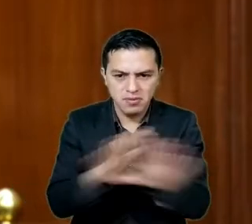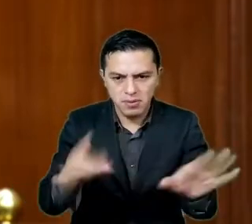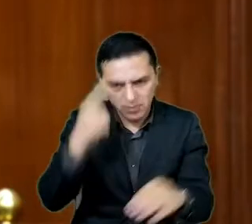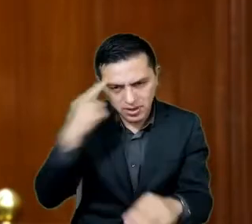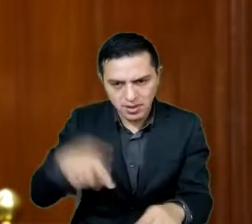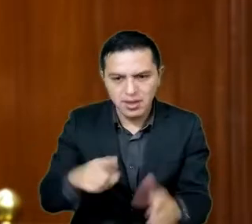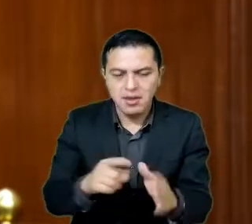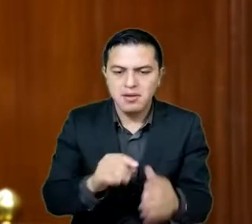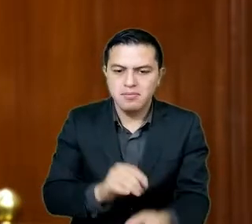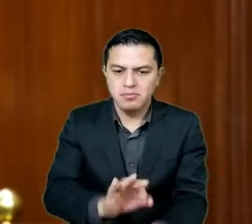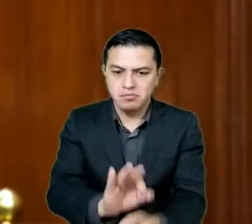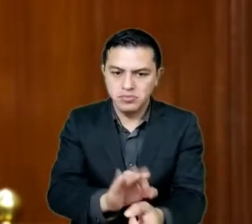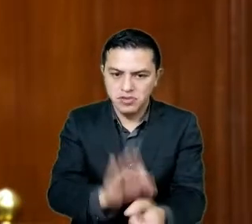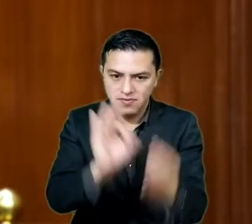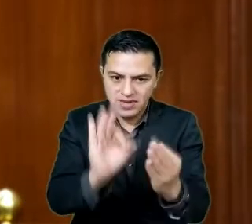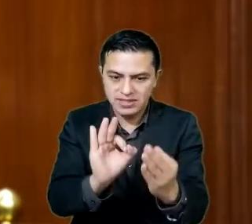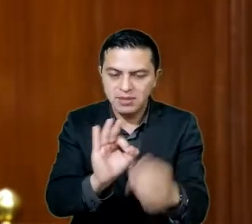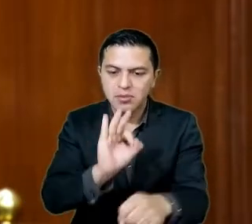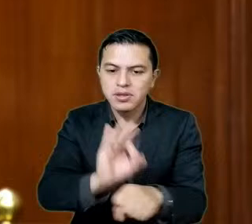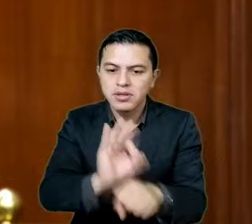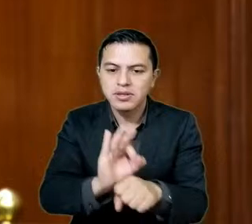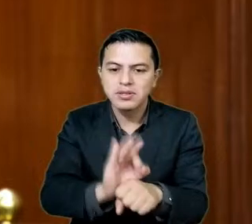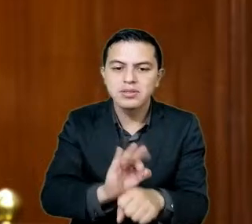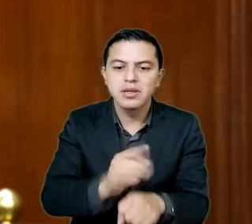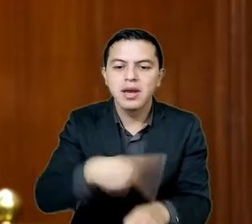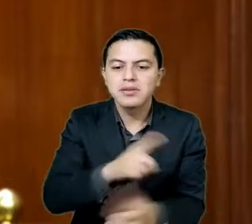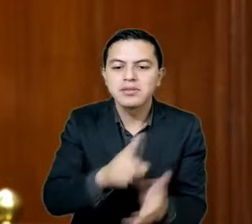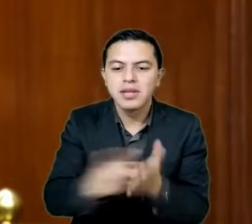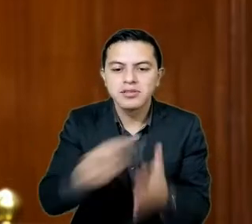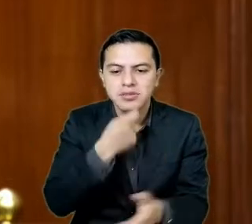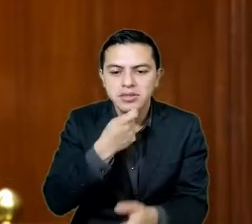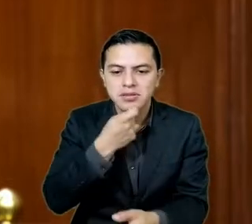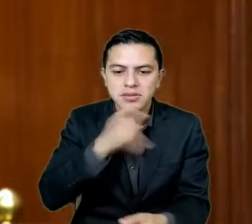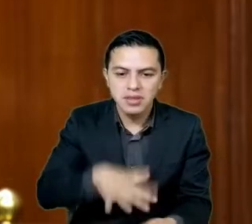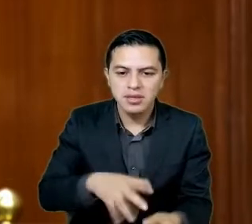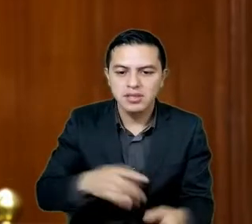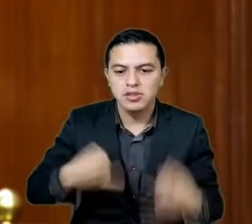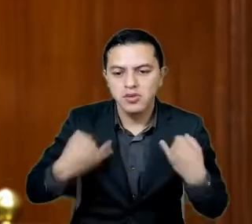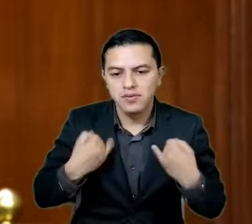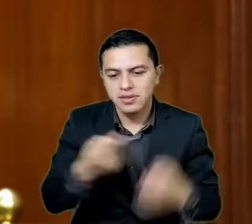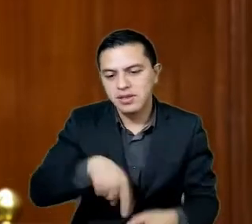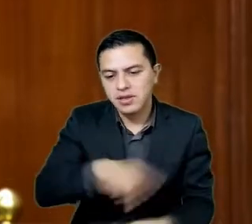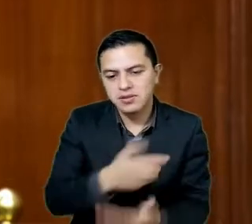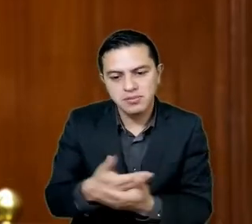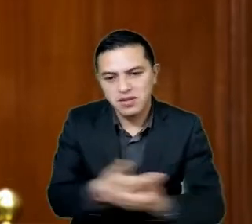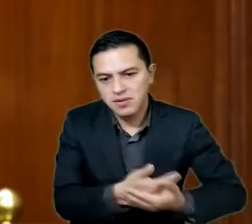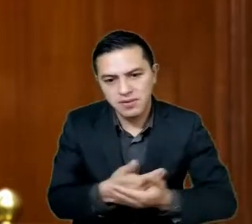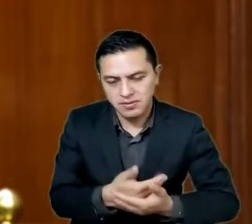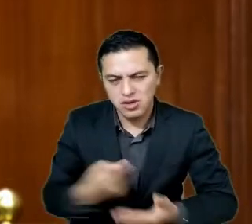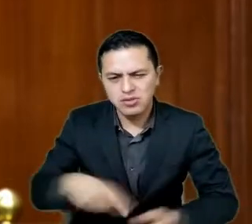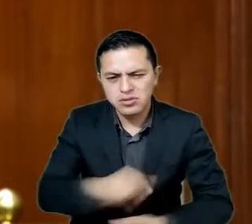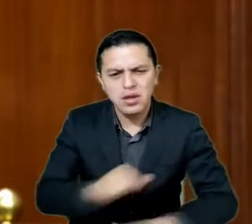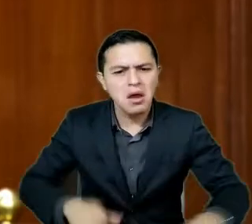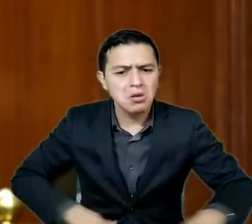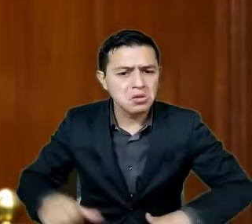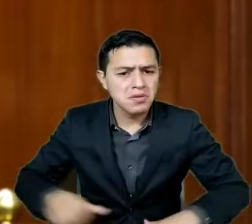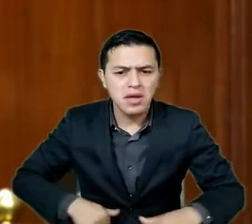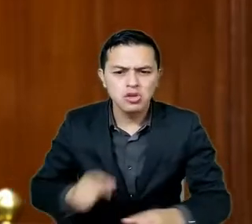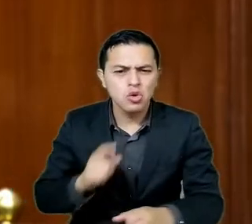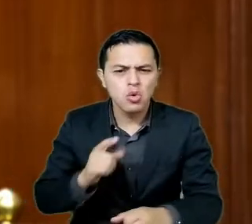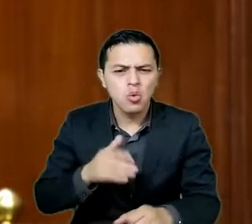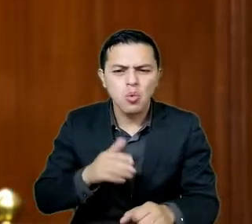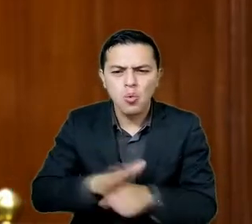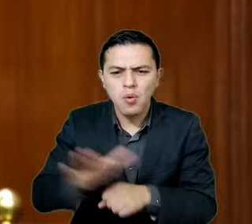niñas, niños, adolescentes y la primera infancia, entre las cuales se encuentran destacadamente las siguientes: impulsar, colaborar,